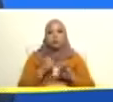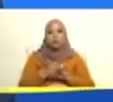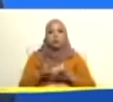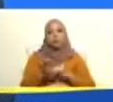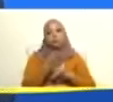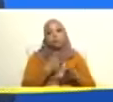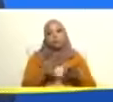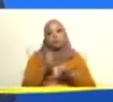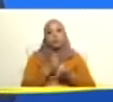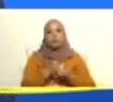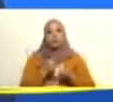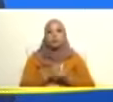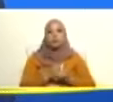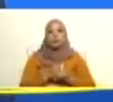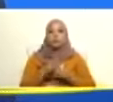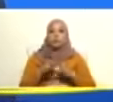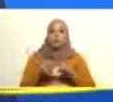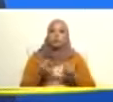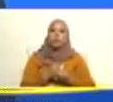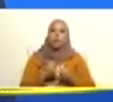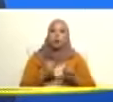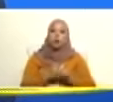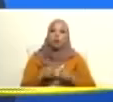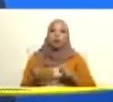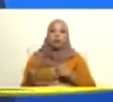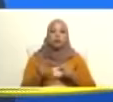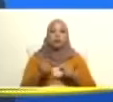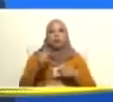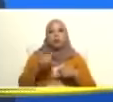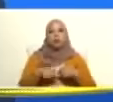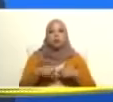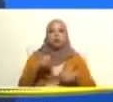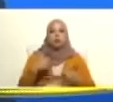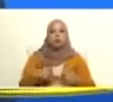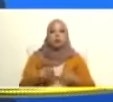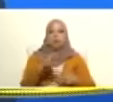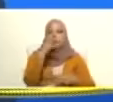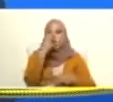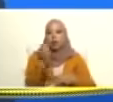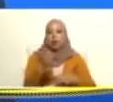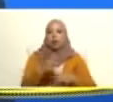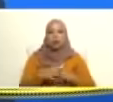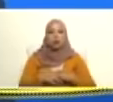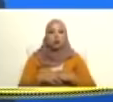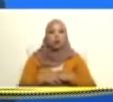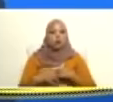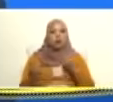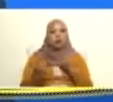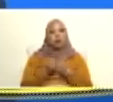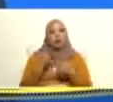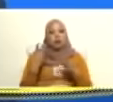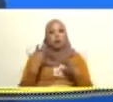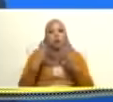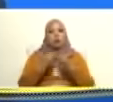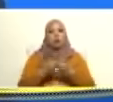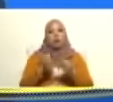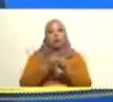gobernabilidad, entre todos los factores, oírnos, entendernos y remar todos juntos.